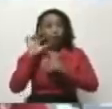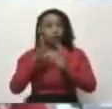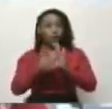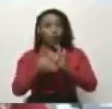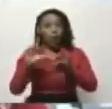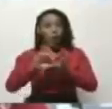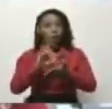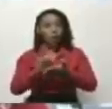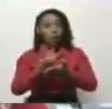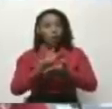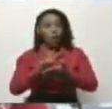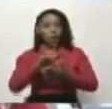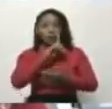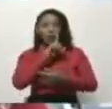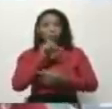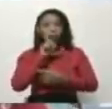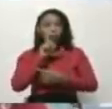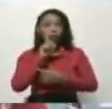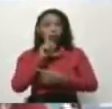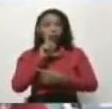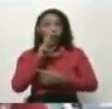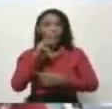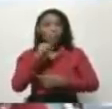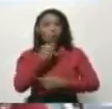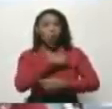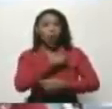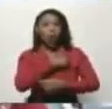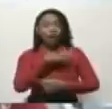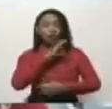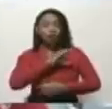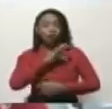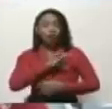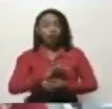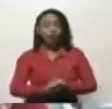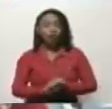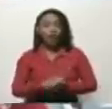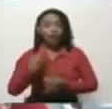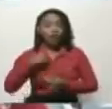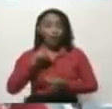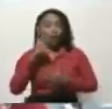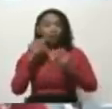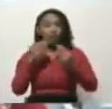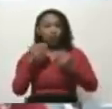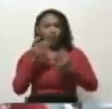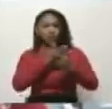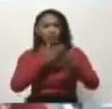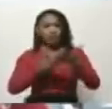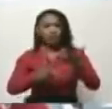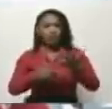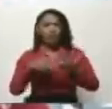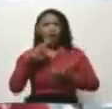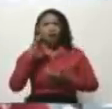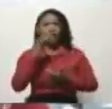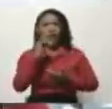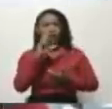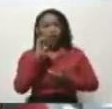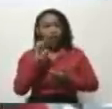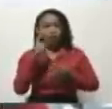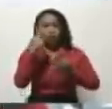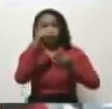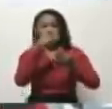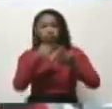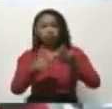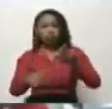que se llamaba La moral socialista. Y tenía muchísimos extractos de discursos de Fidel, de Mao,